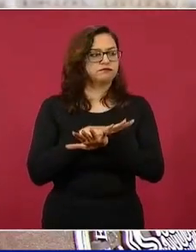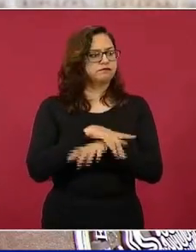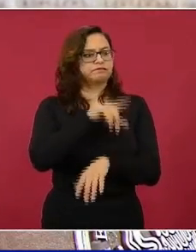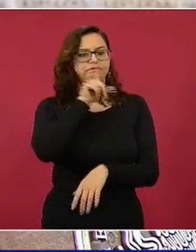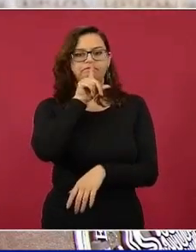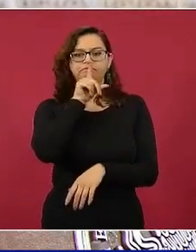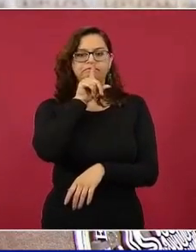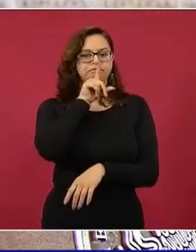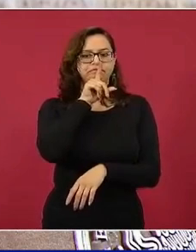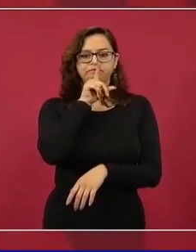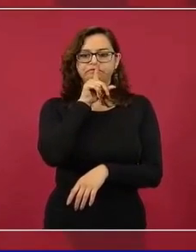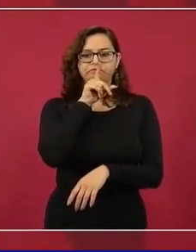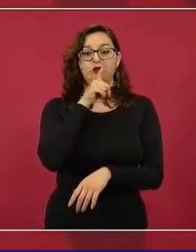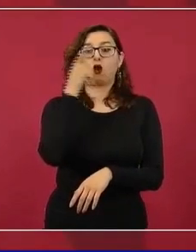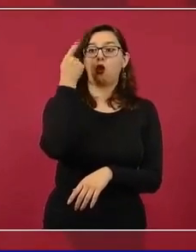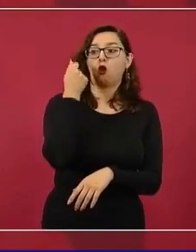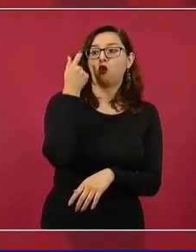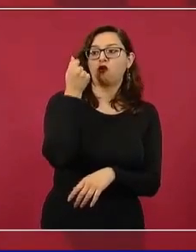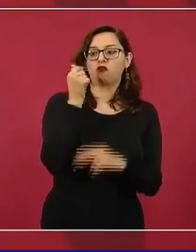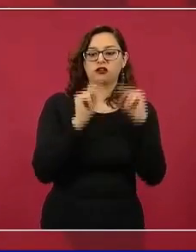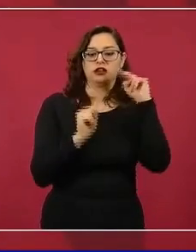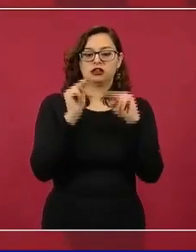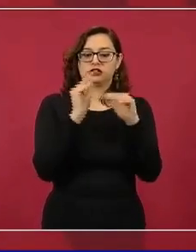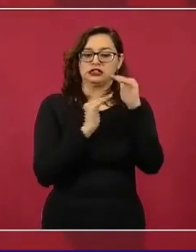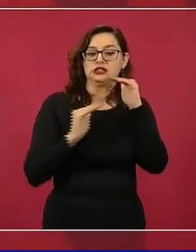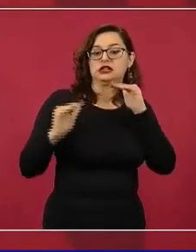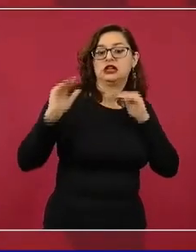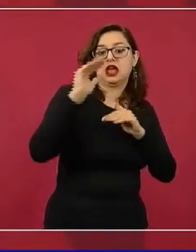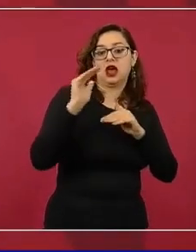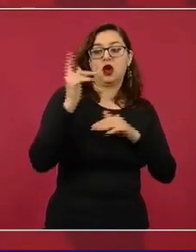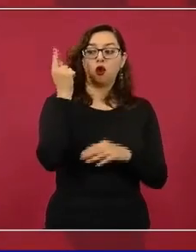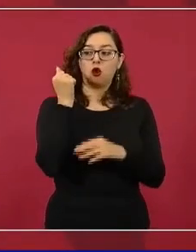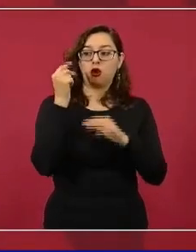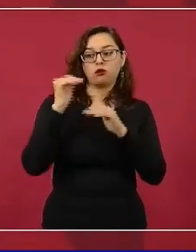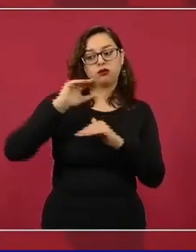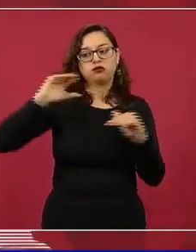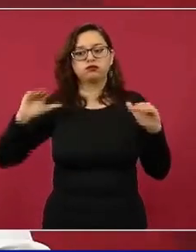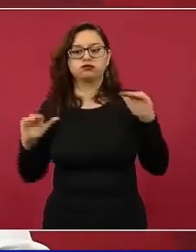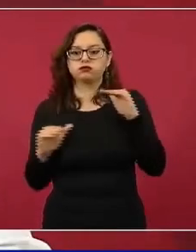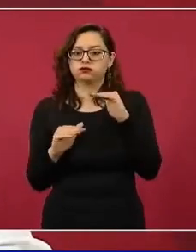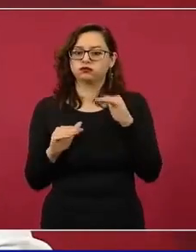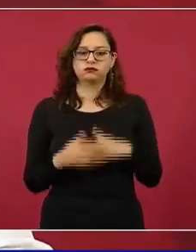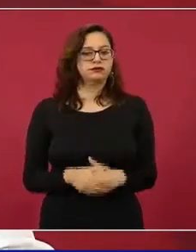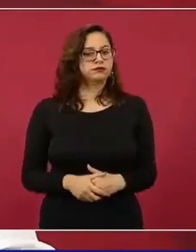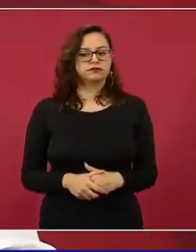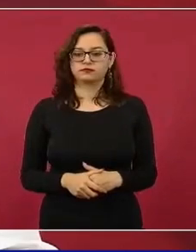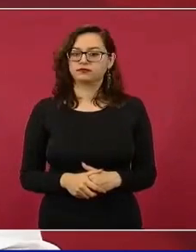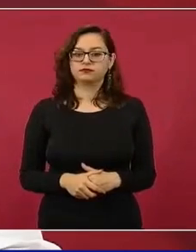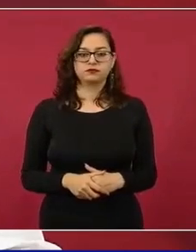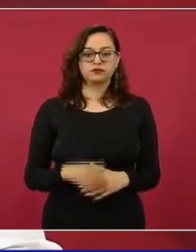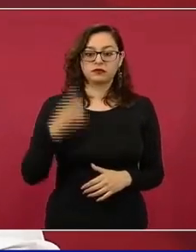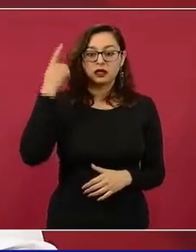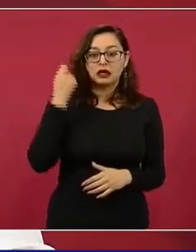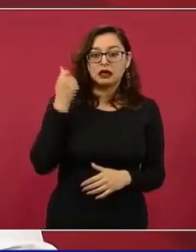jubilados de primera ni jubilados de segunda. No a las pensiones, sí a las